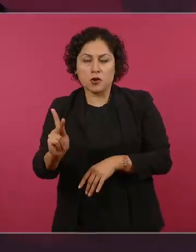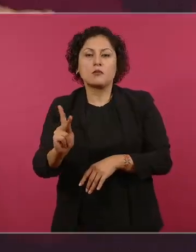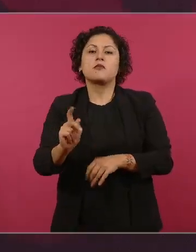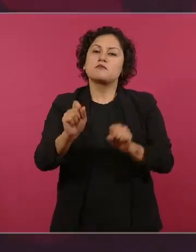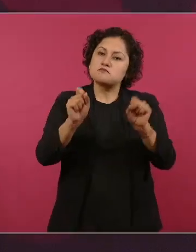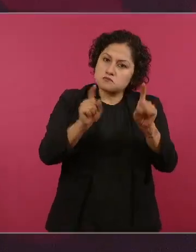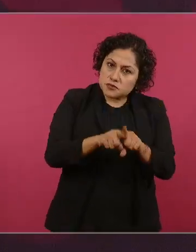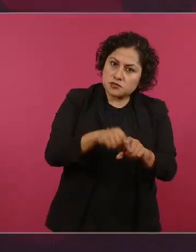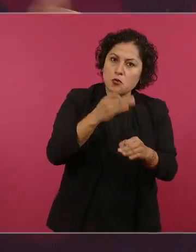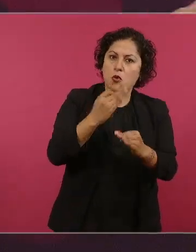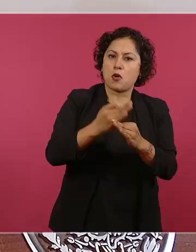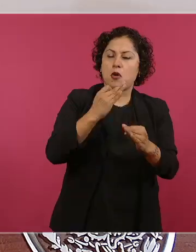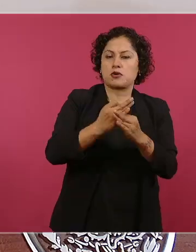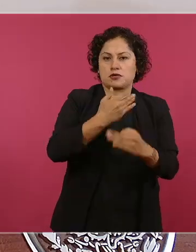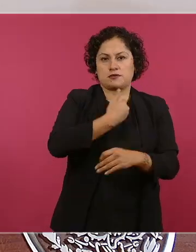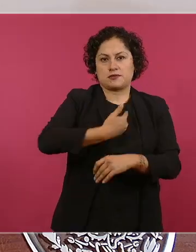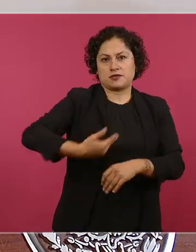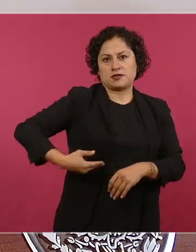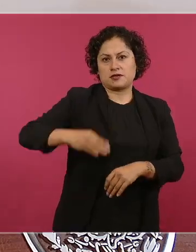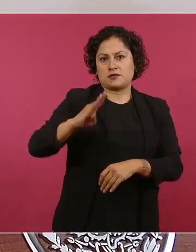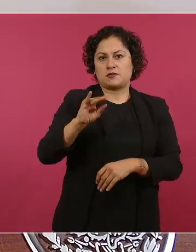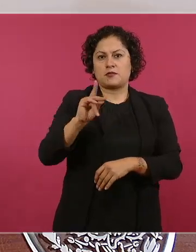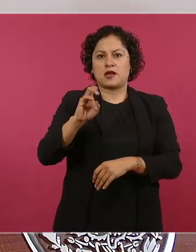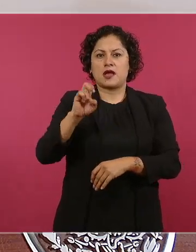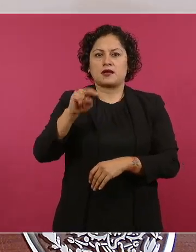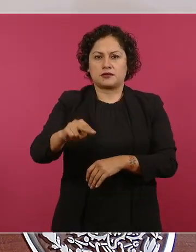comentar dos asuntos